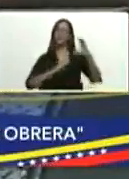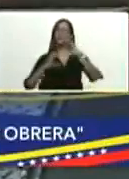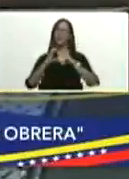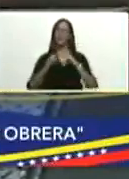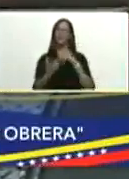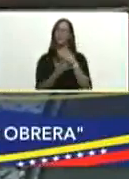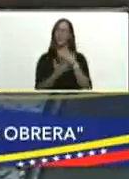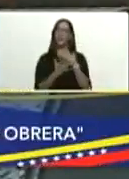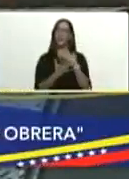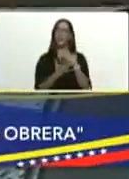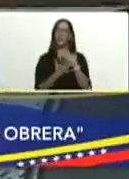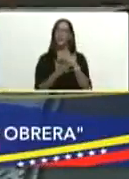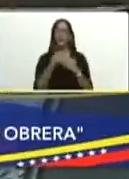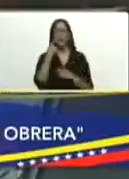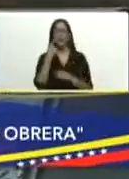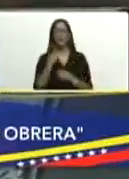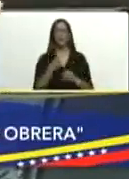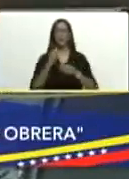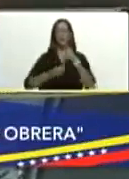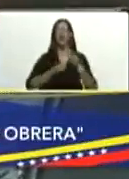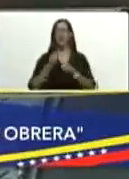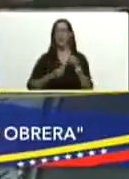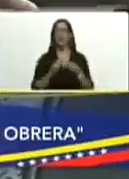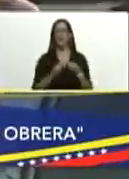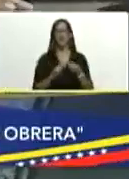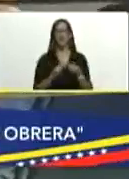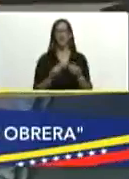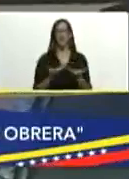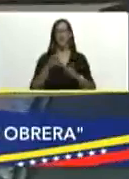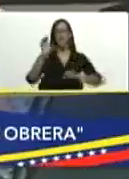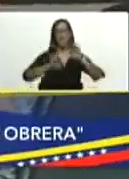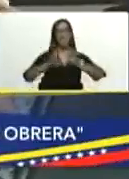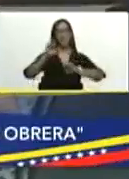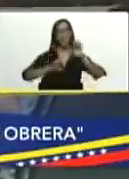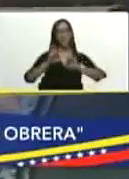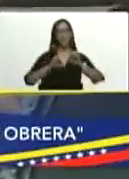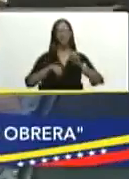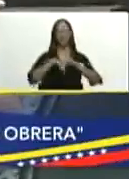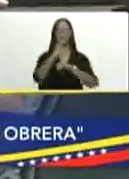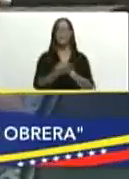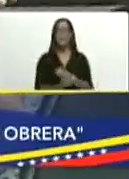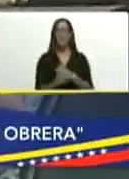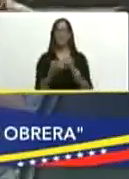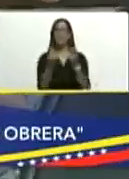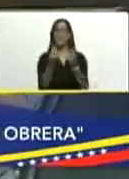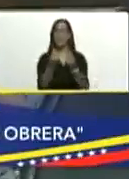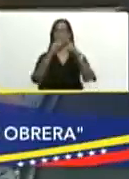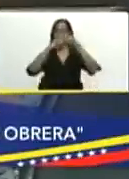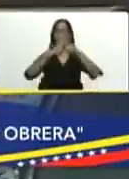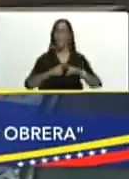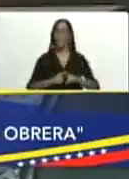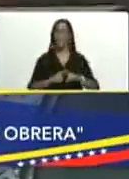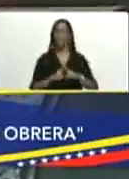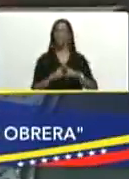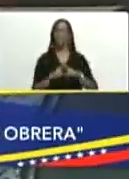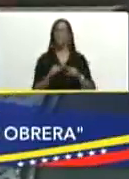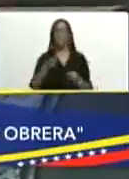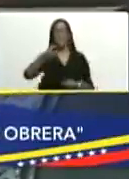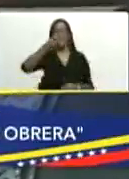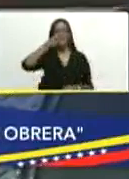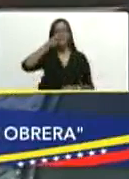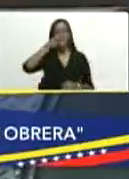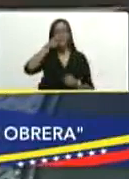tecnología fíjate ha generado diagnóstico planes presupuesto y le da seguimiento